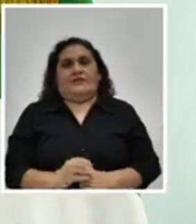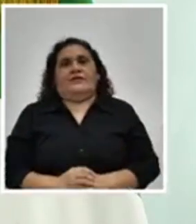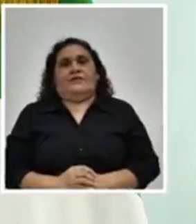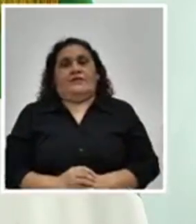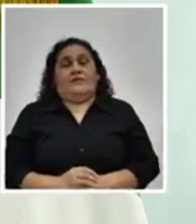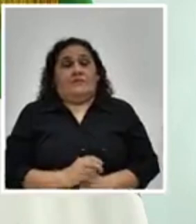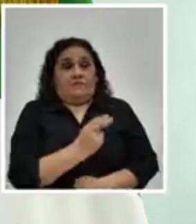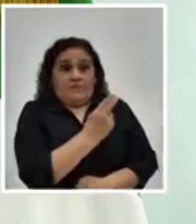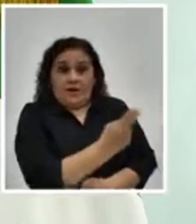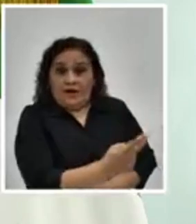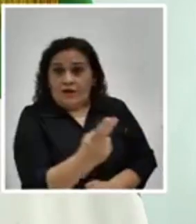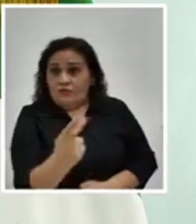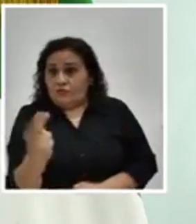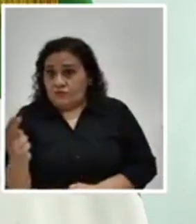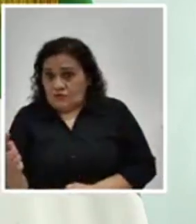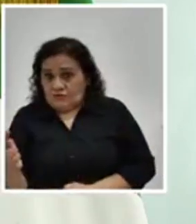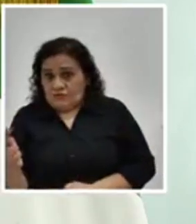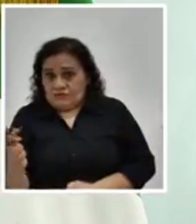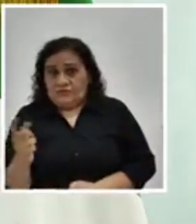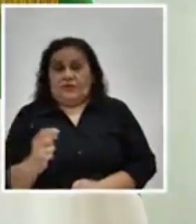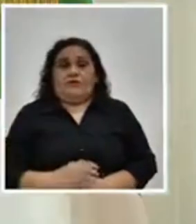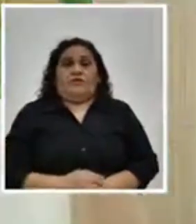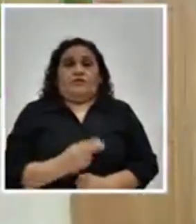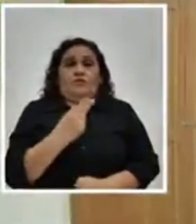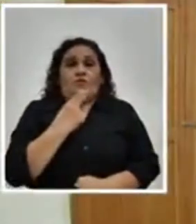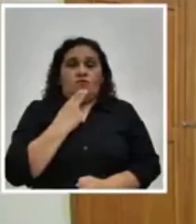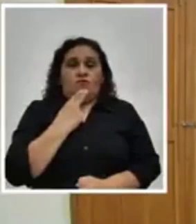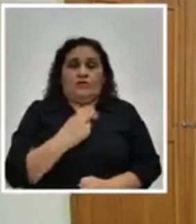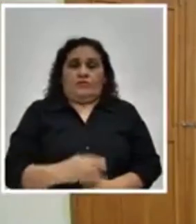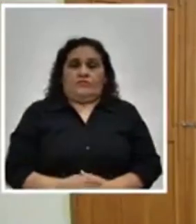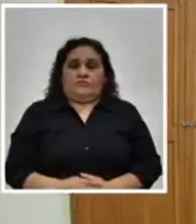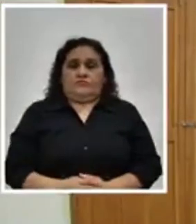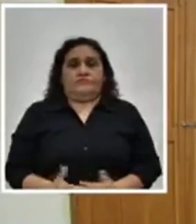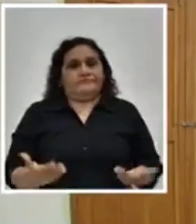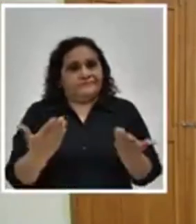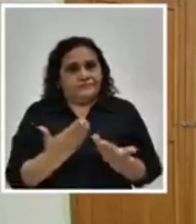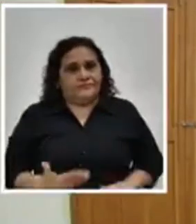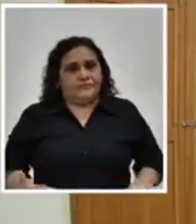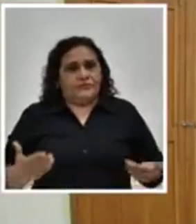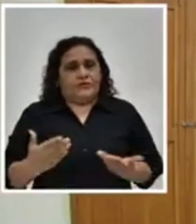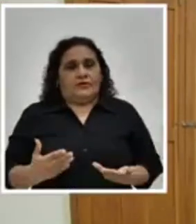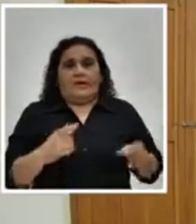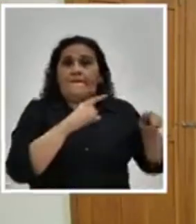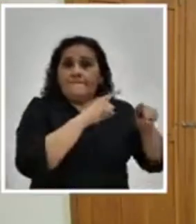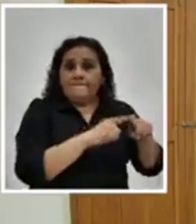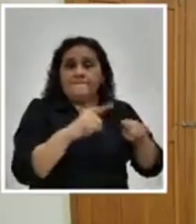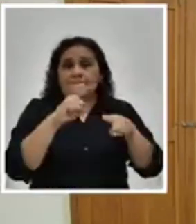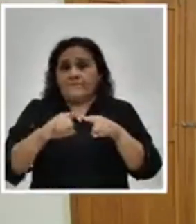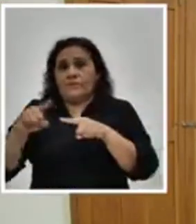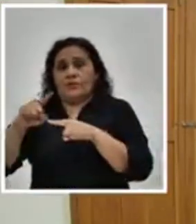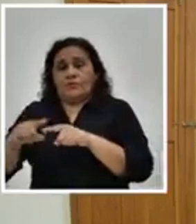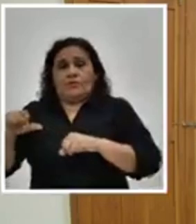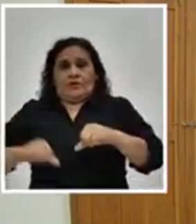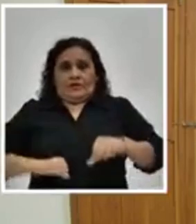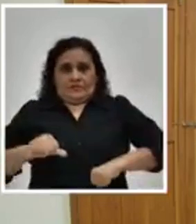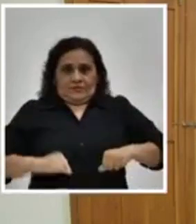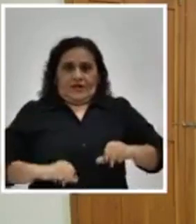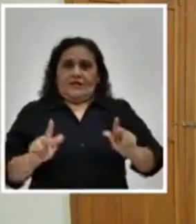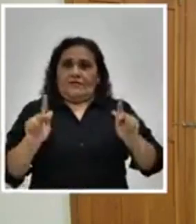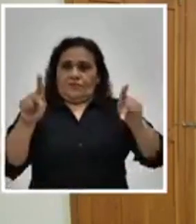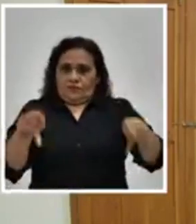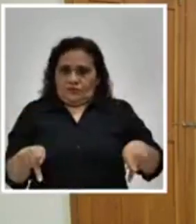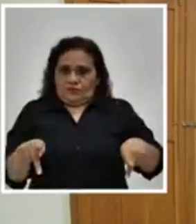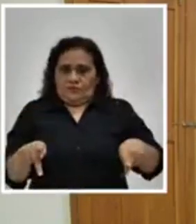los usuarios de dichos servicios. Se realizaron diversos eventos en el municipio para